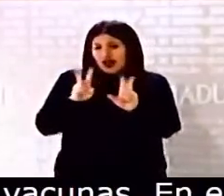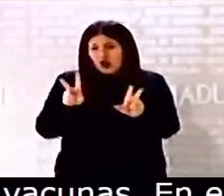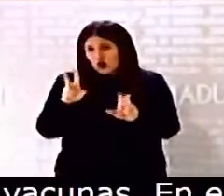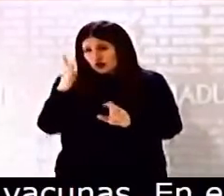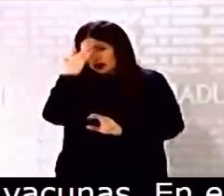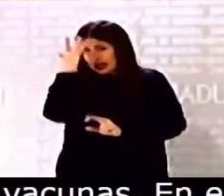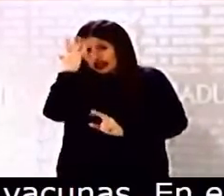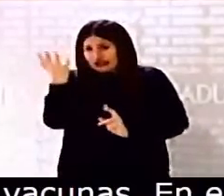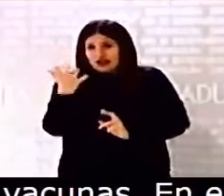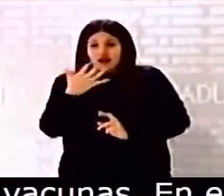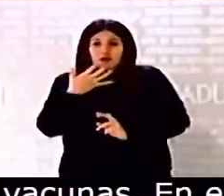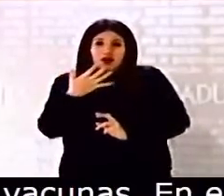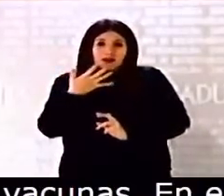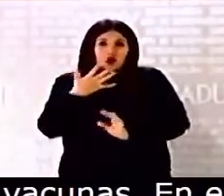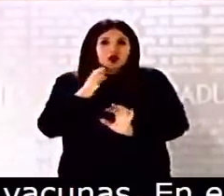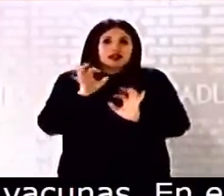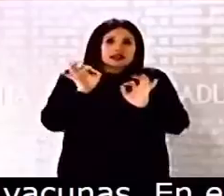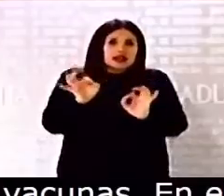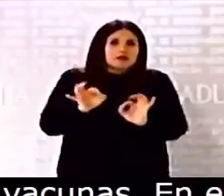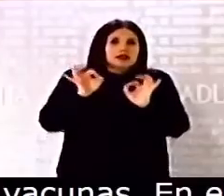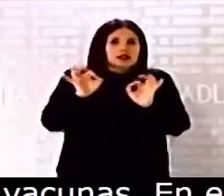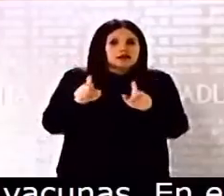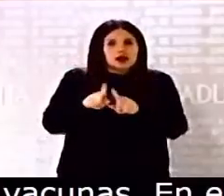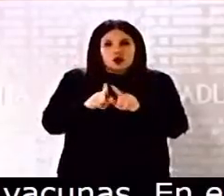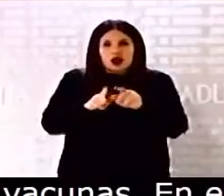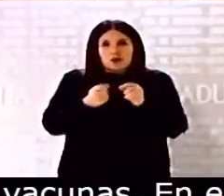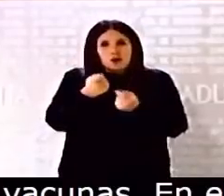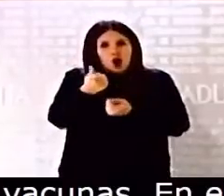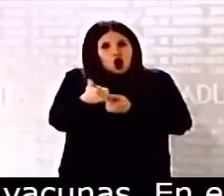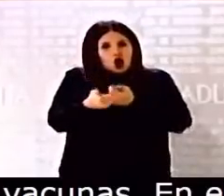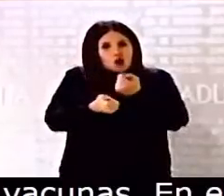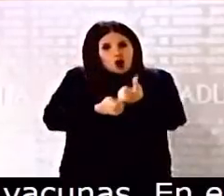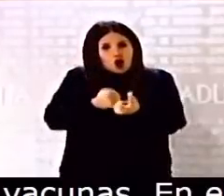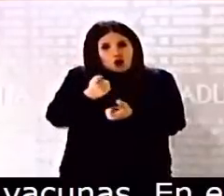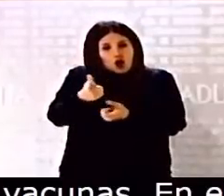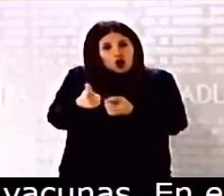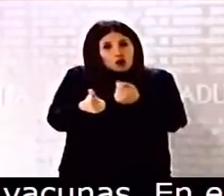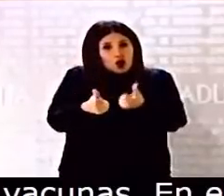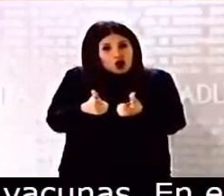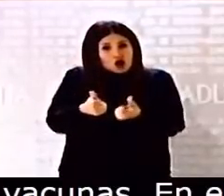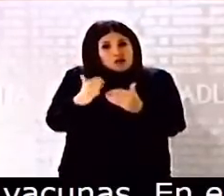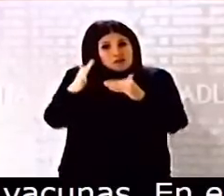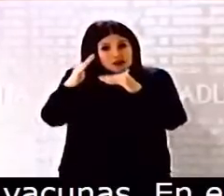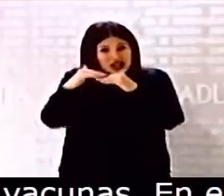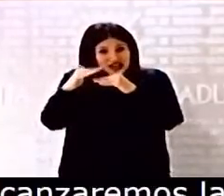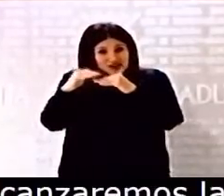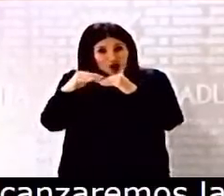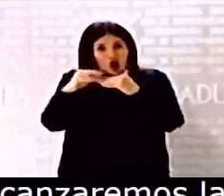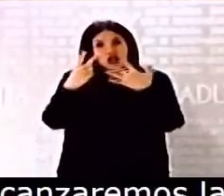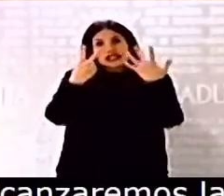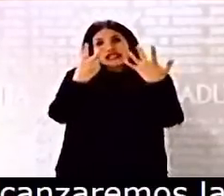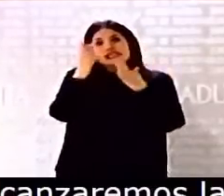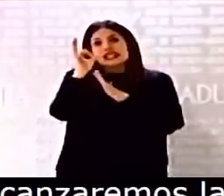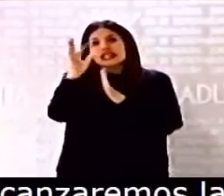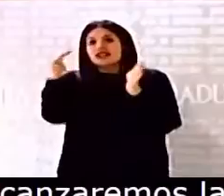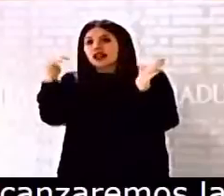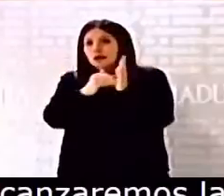y siempre de forma progresiva, alcanzaremos las 70.000 dosis semanales.